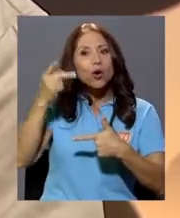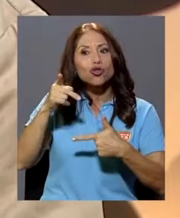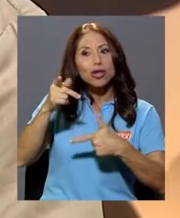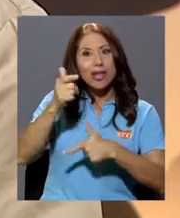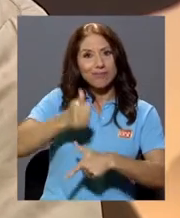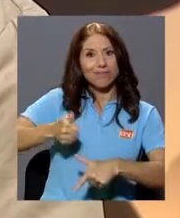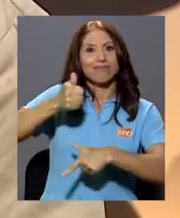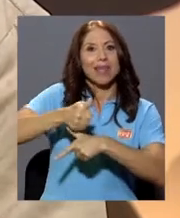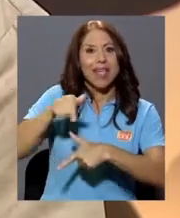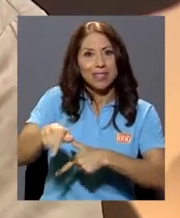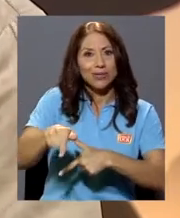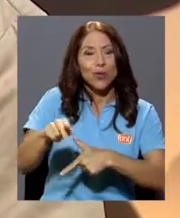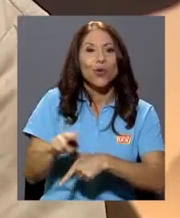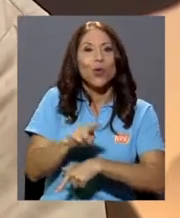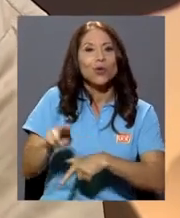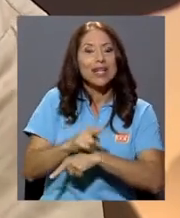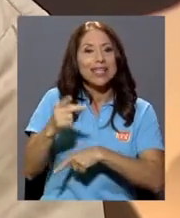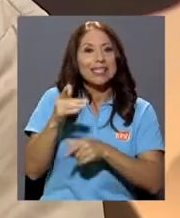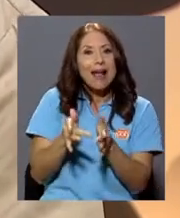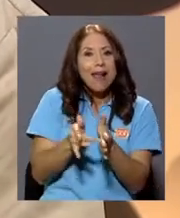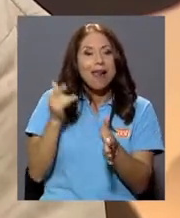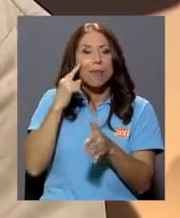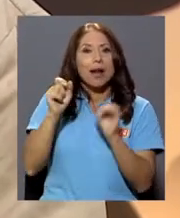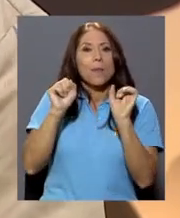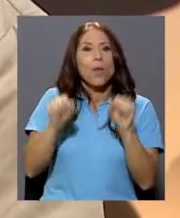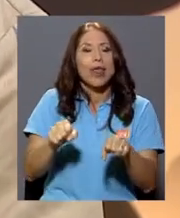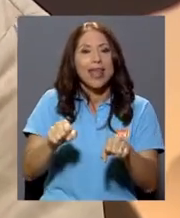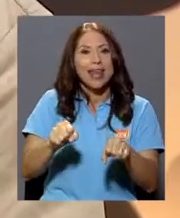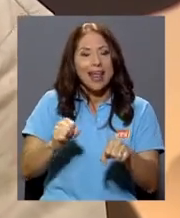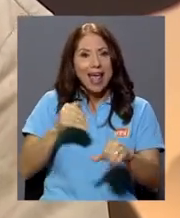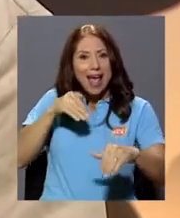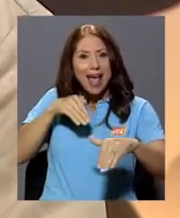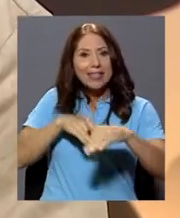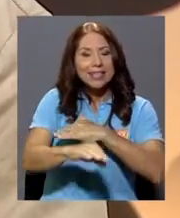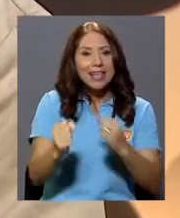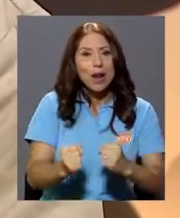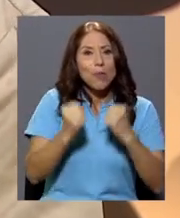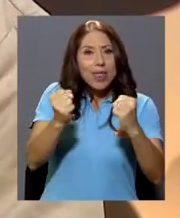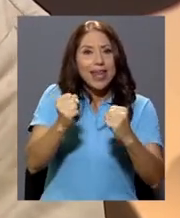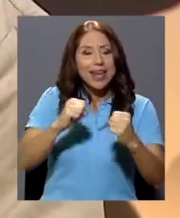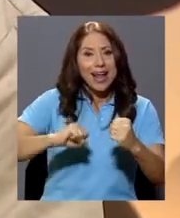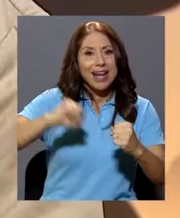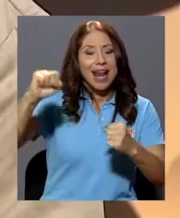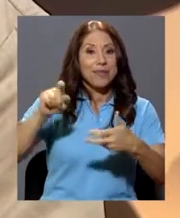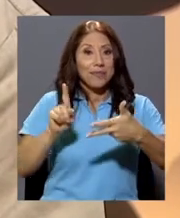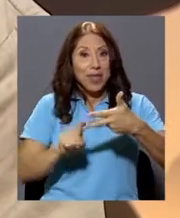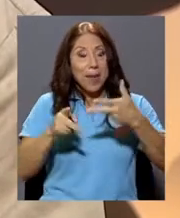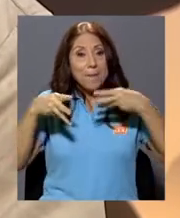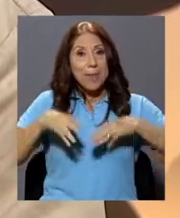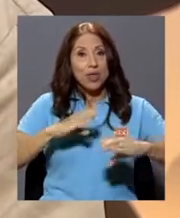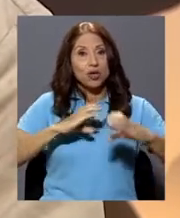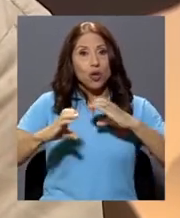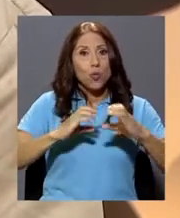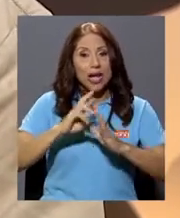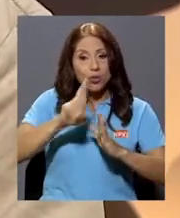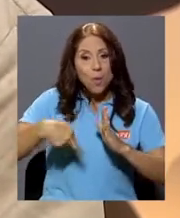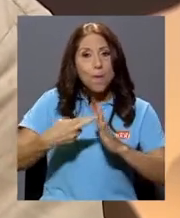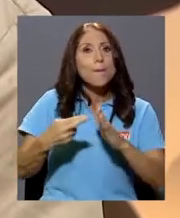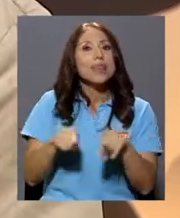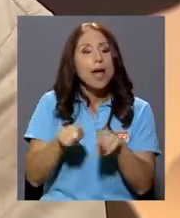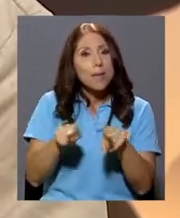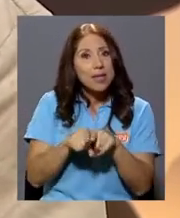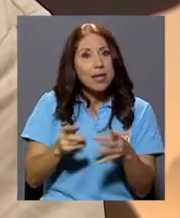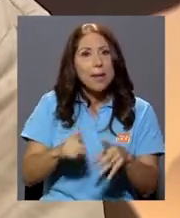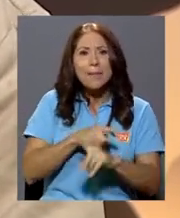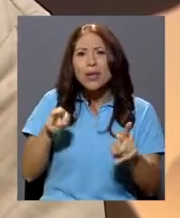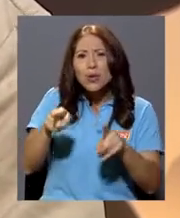eso y lo utilizan para poder acceder al poder, para poder ganar elecciones. El papel de los medios de comunicación también es importante, pero en realidad es un